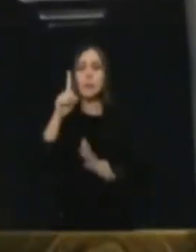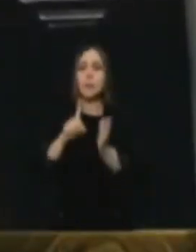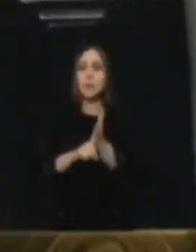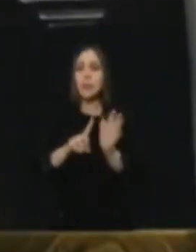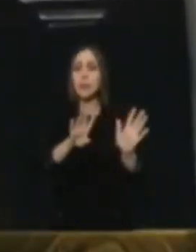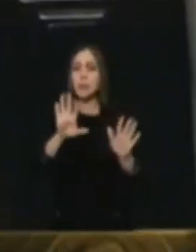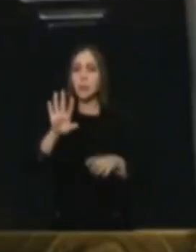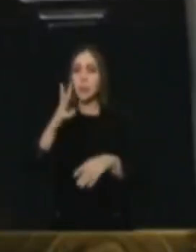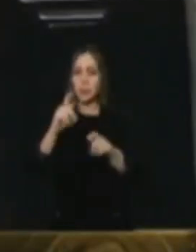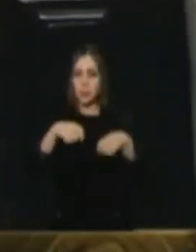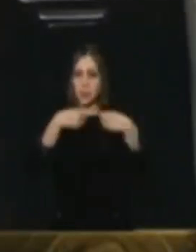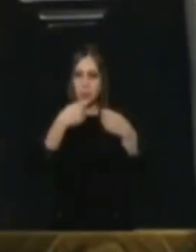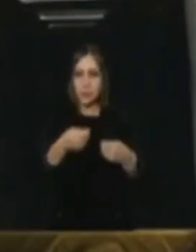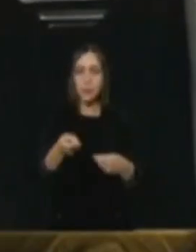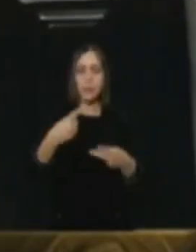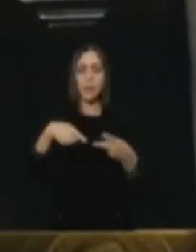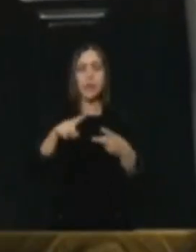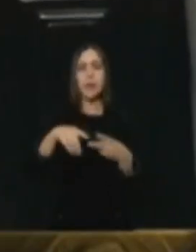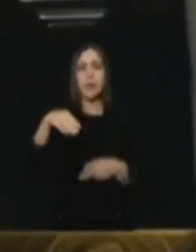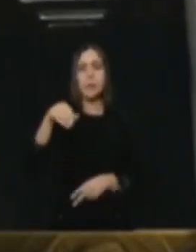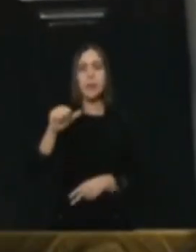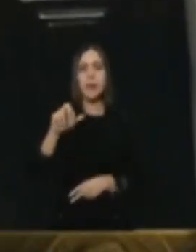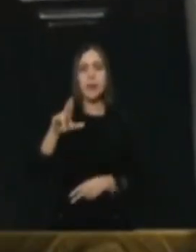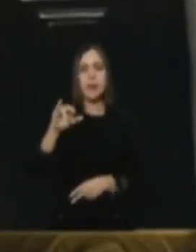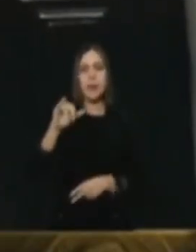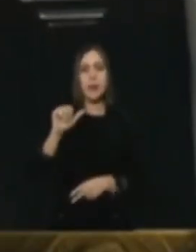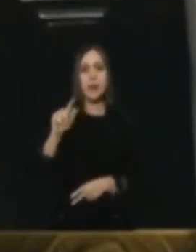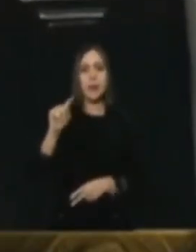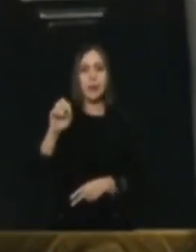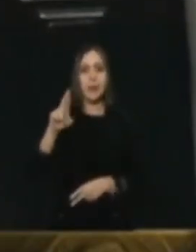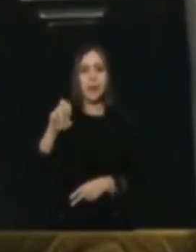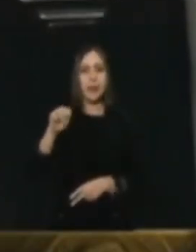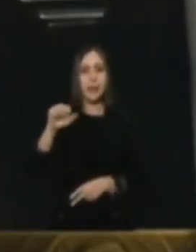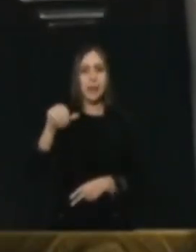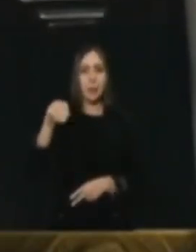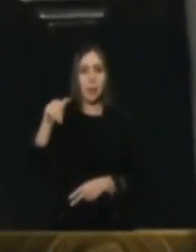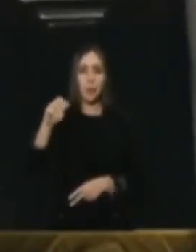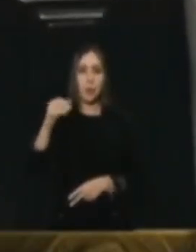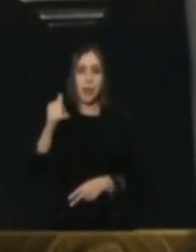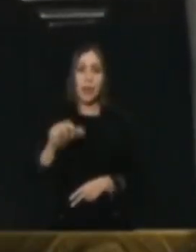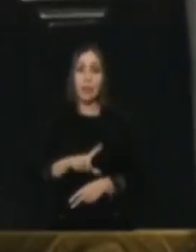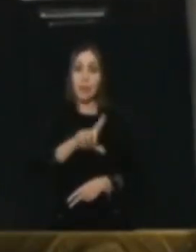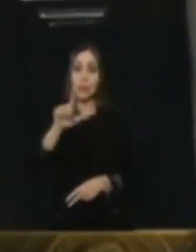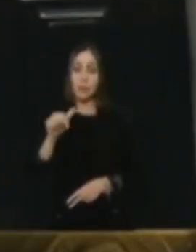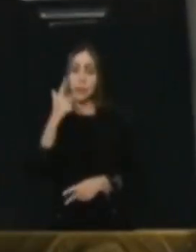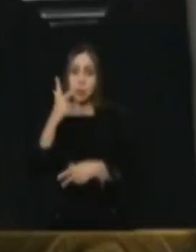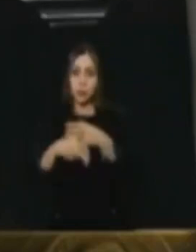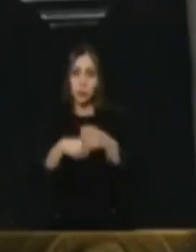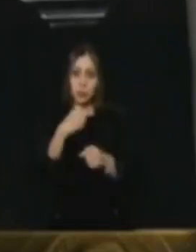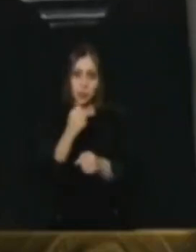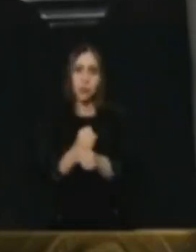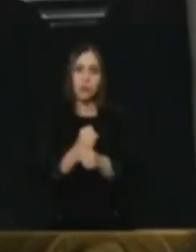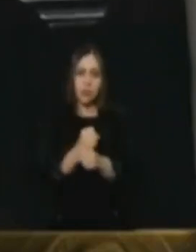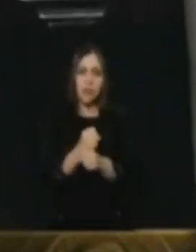1954, María Teresa Montoya, 8 años más tarde, en